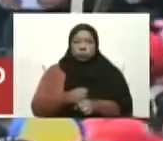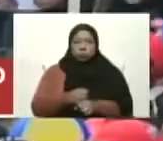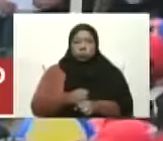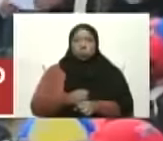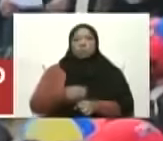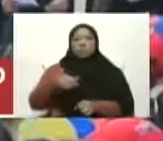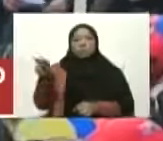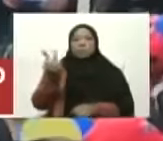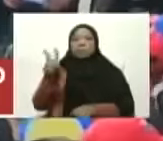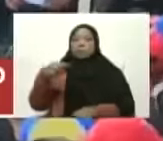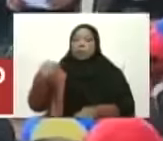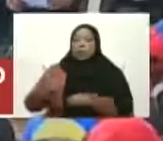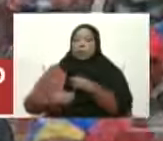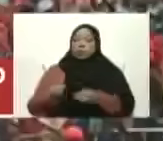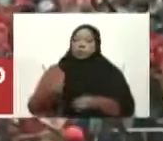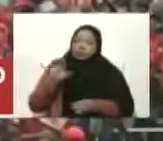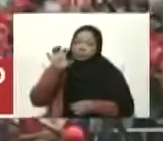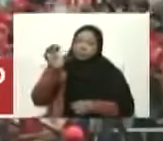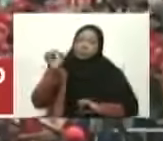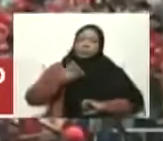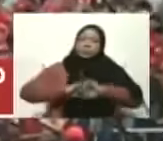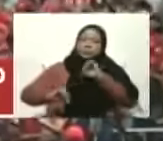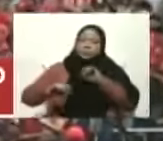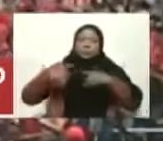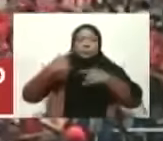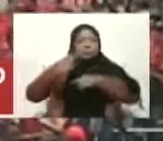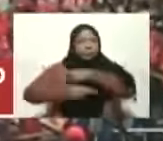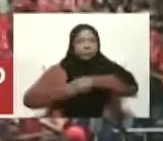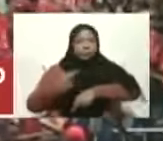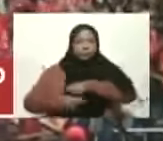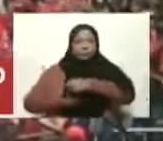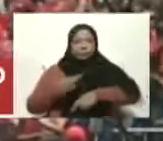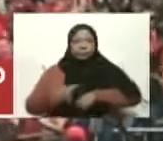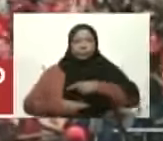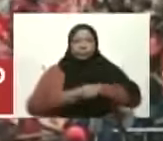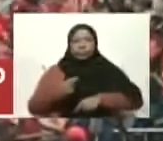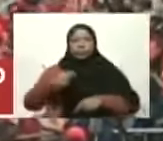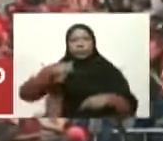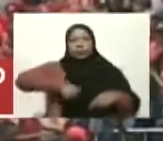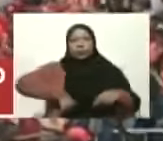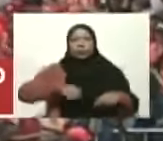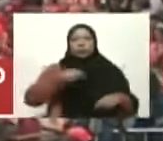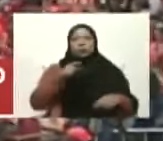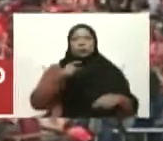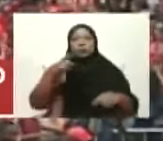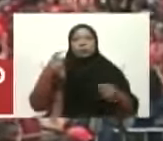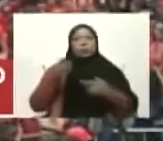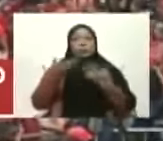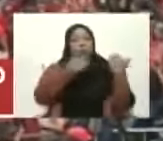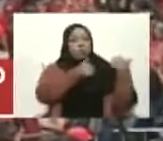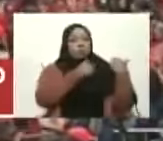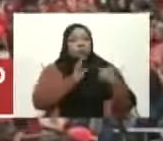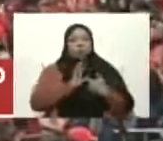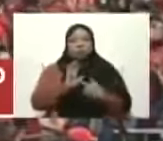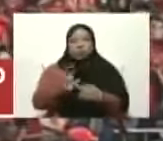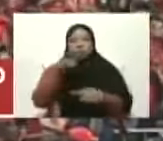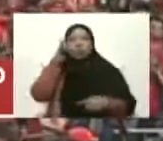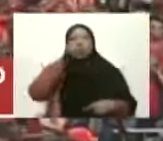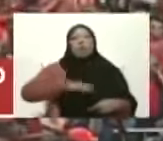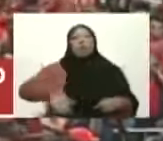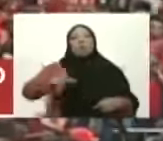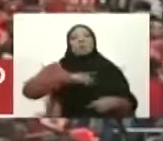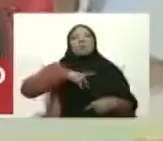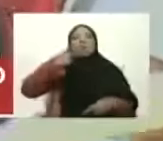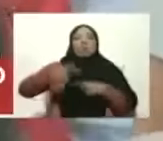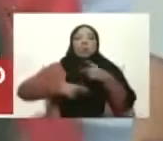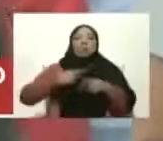haciendo patria, defendiendo esta revolución. Hoy estoy en representación del poder